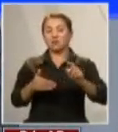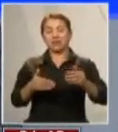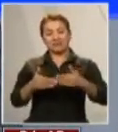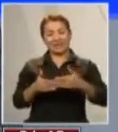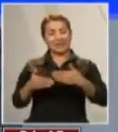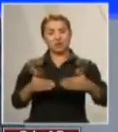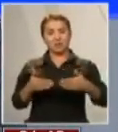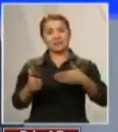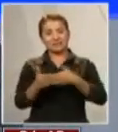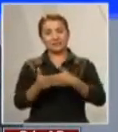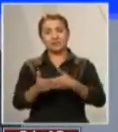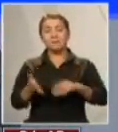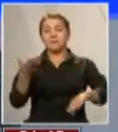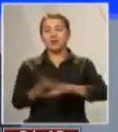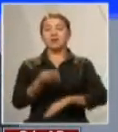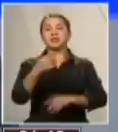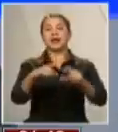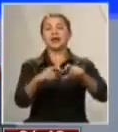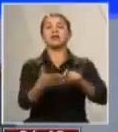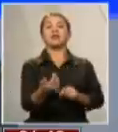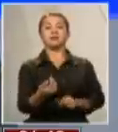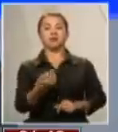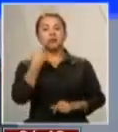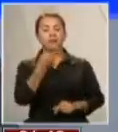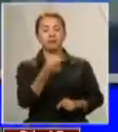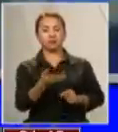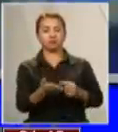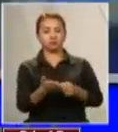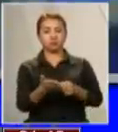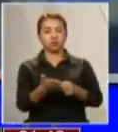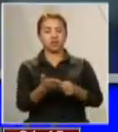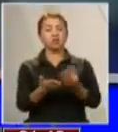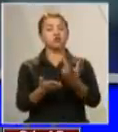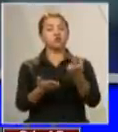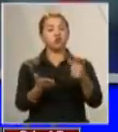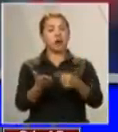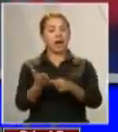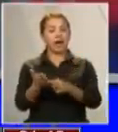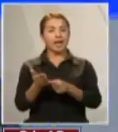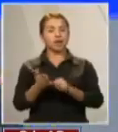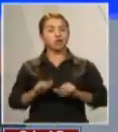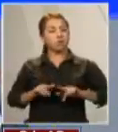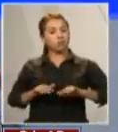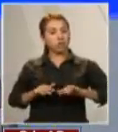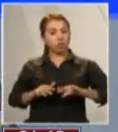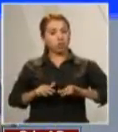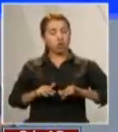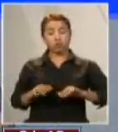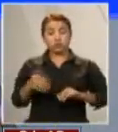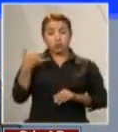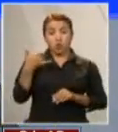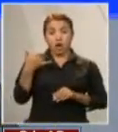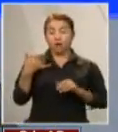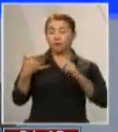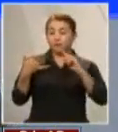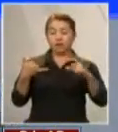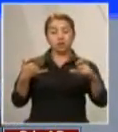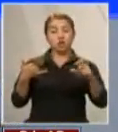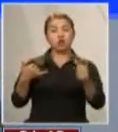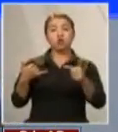identidad a usted, por ejemplo, y ver con ese número de carnet, si con un computador o con un celular hoy día, ver